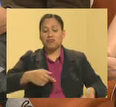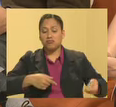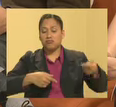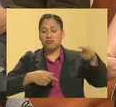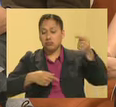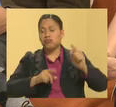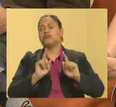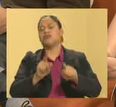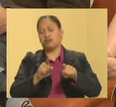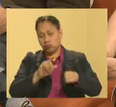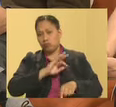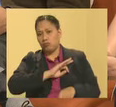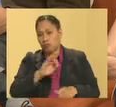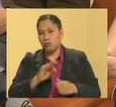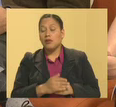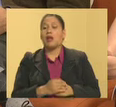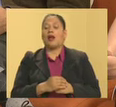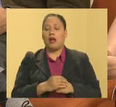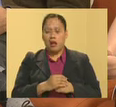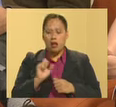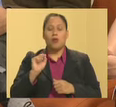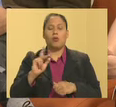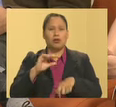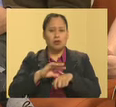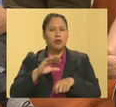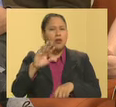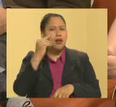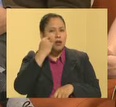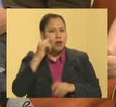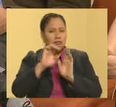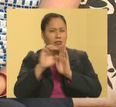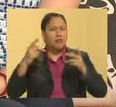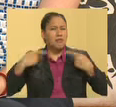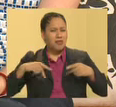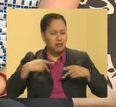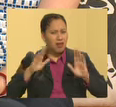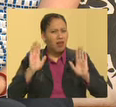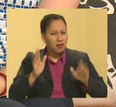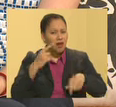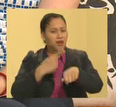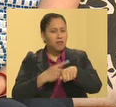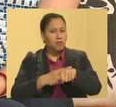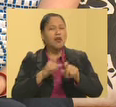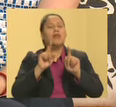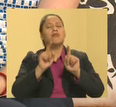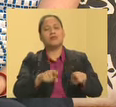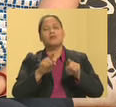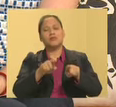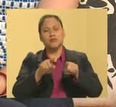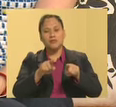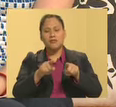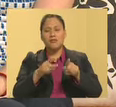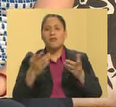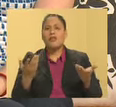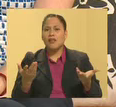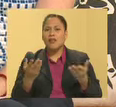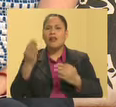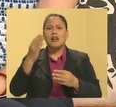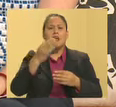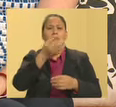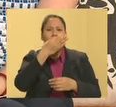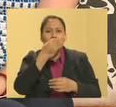crisis epilépticas. Yeah. Uh-huh. Ok, doctor. Y bueno, ya que la gente padece epilepsia, ¿cómo